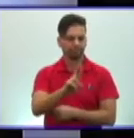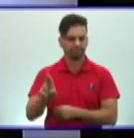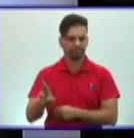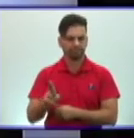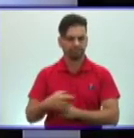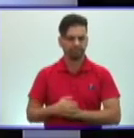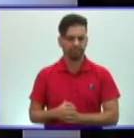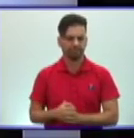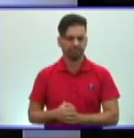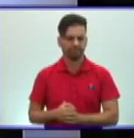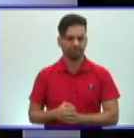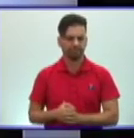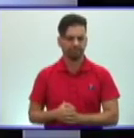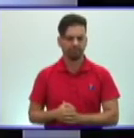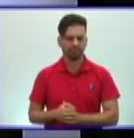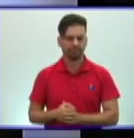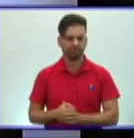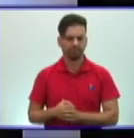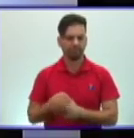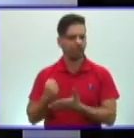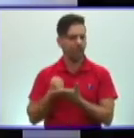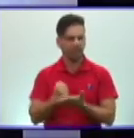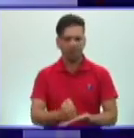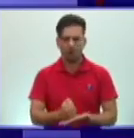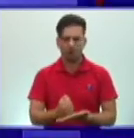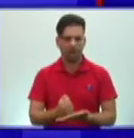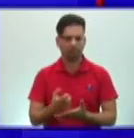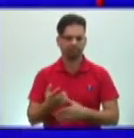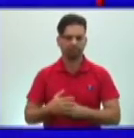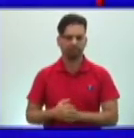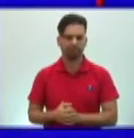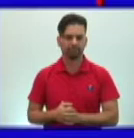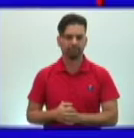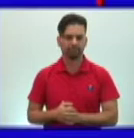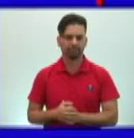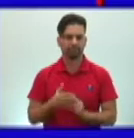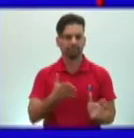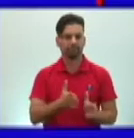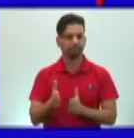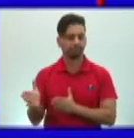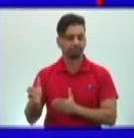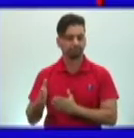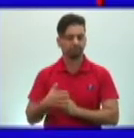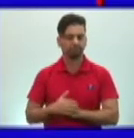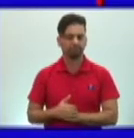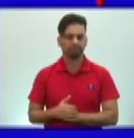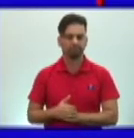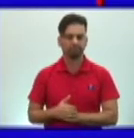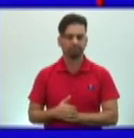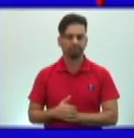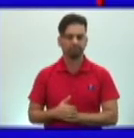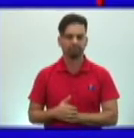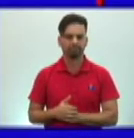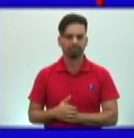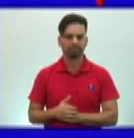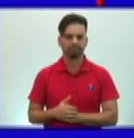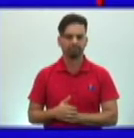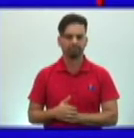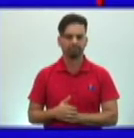ayudamos a construir. Sobre esa base podemos pasar a la segunda parte de nuestra emisión, que tiene que ver con